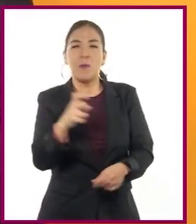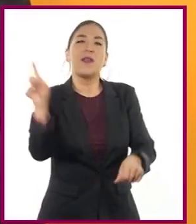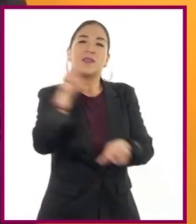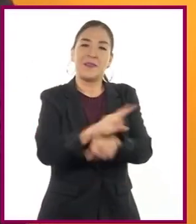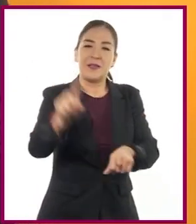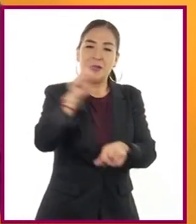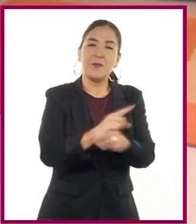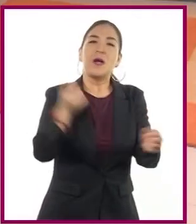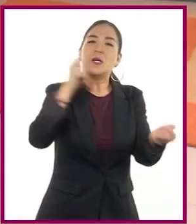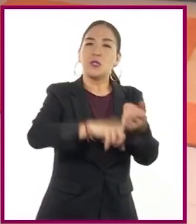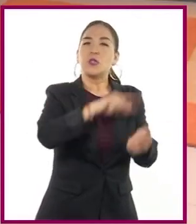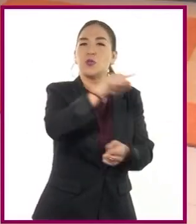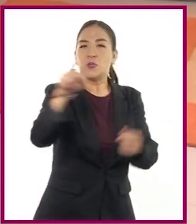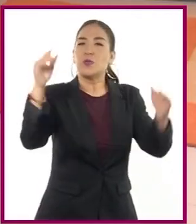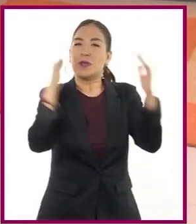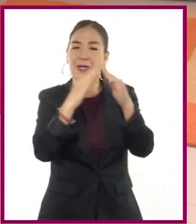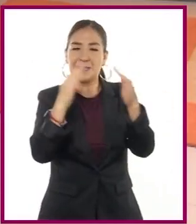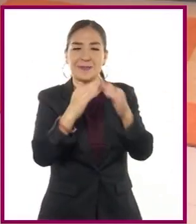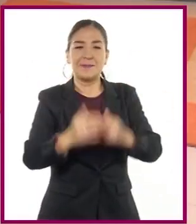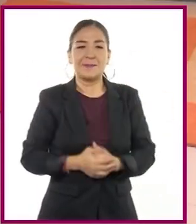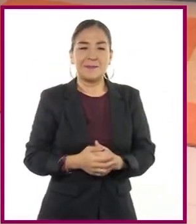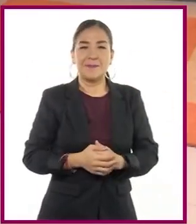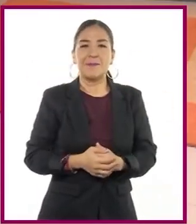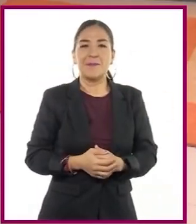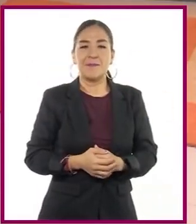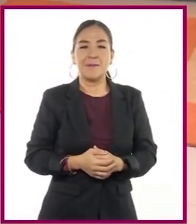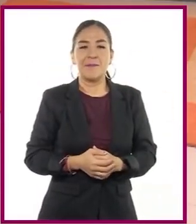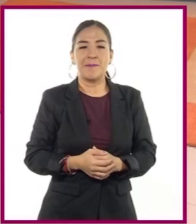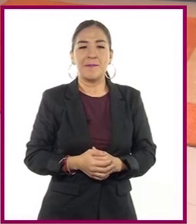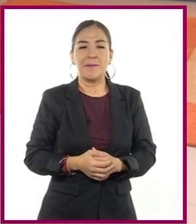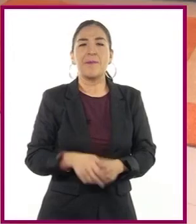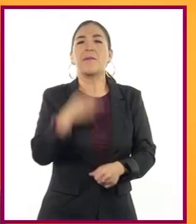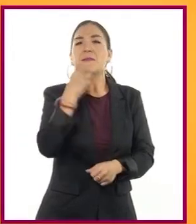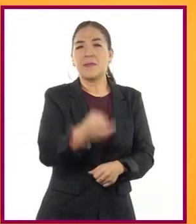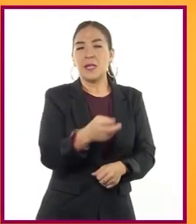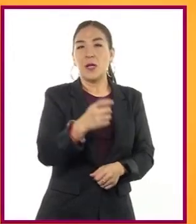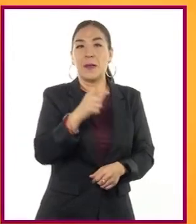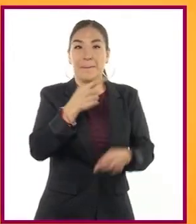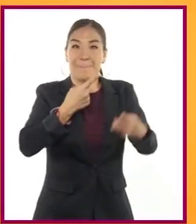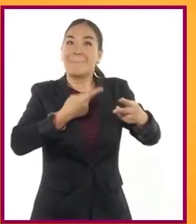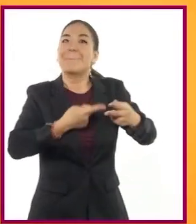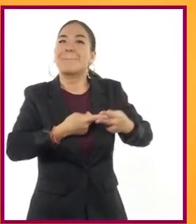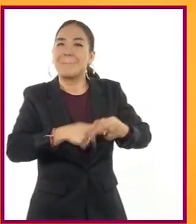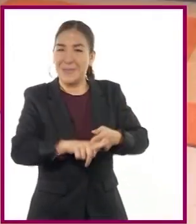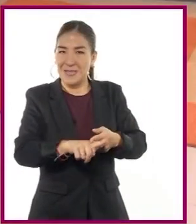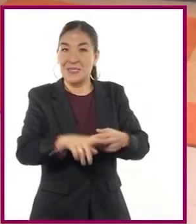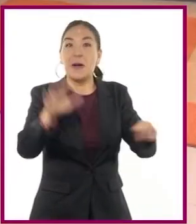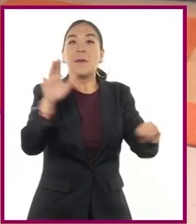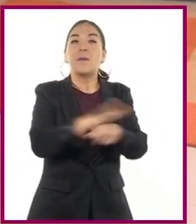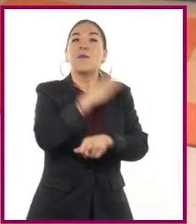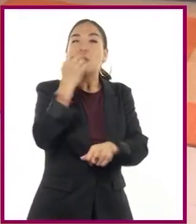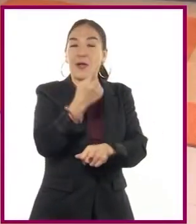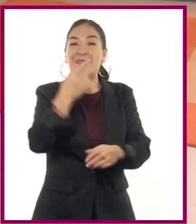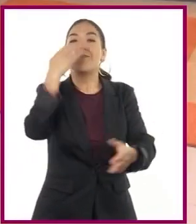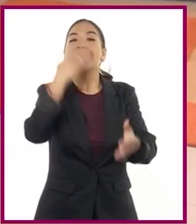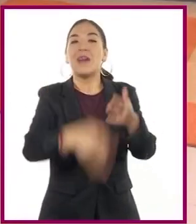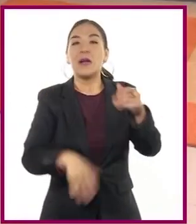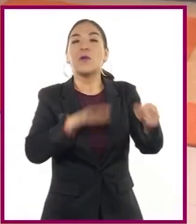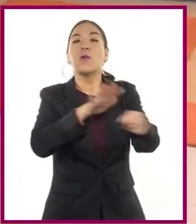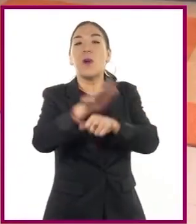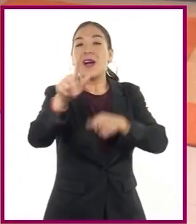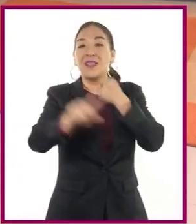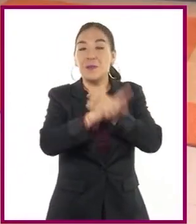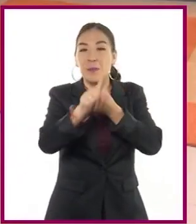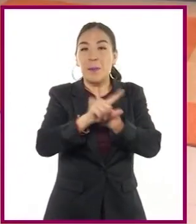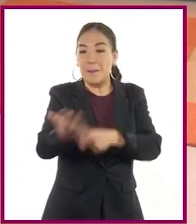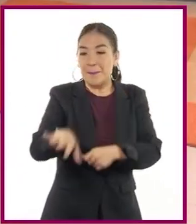cotidianamente en su casa. Pues en realidad es solo el inicio, porque nos falta delimitar el problema y